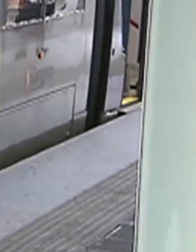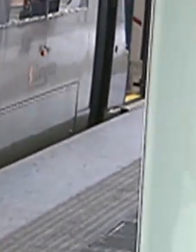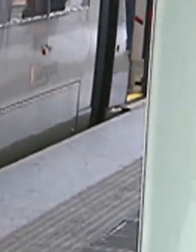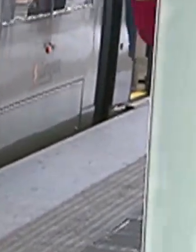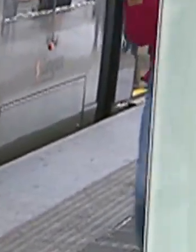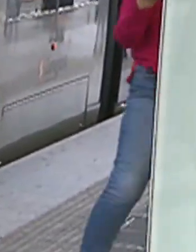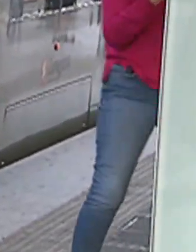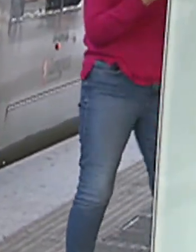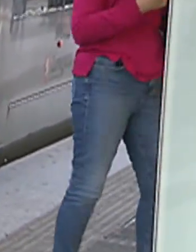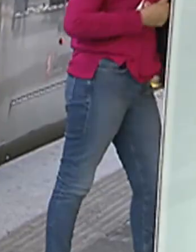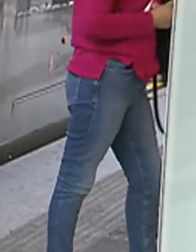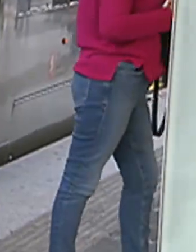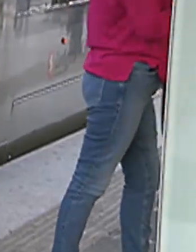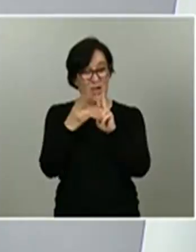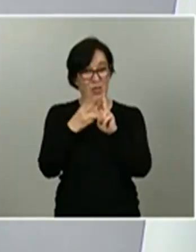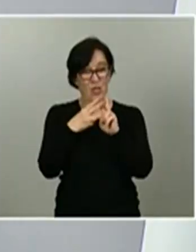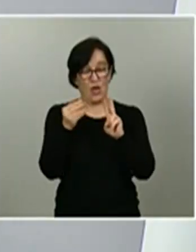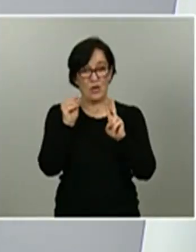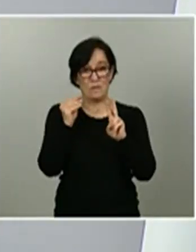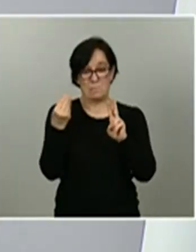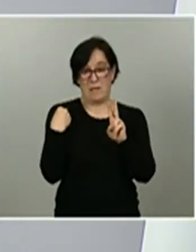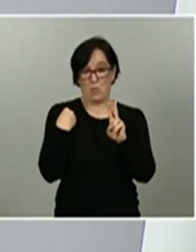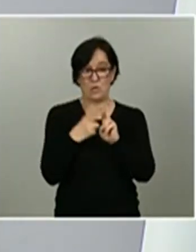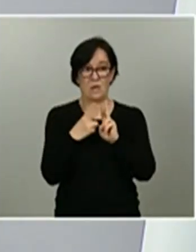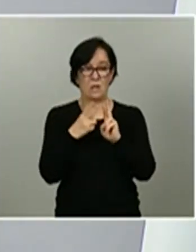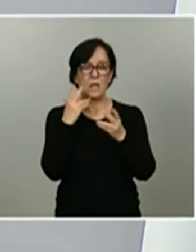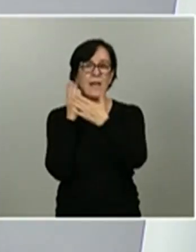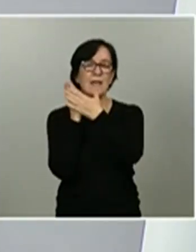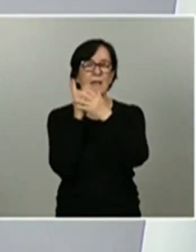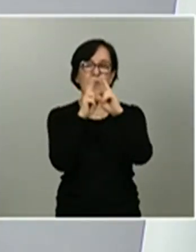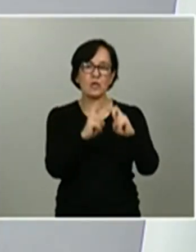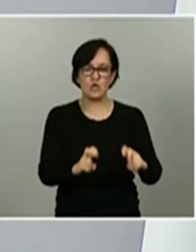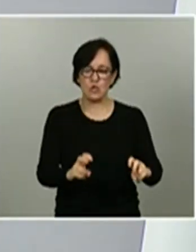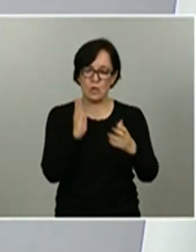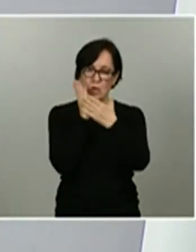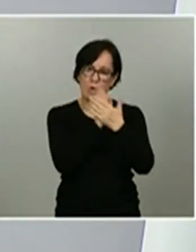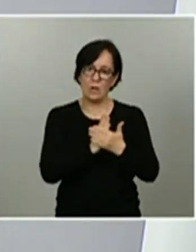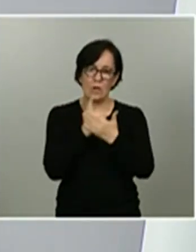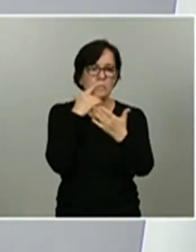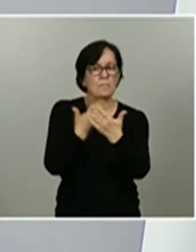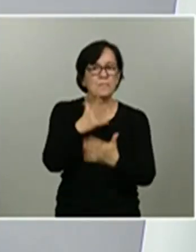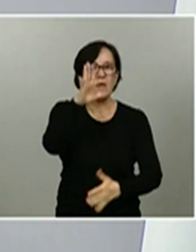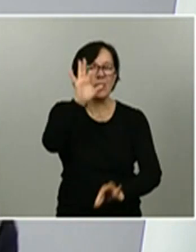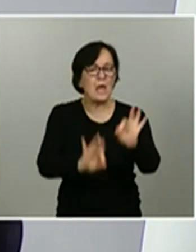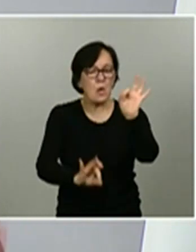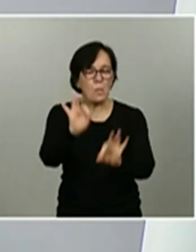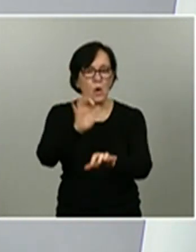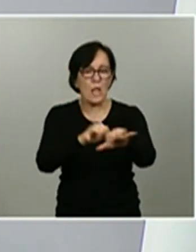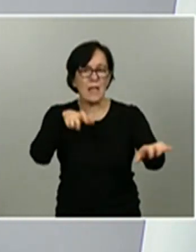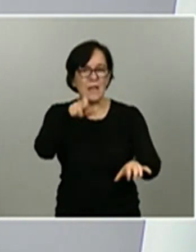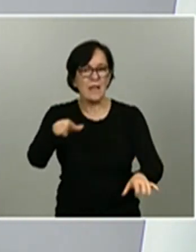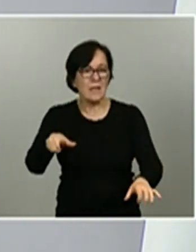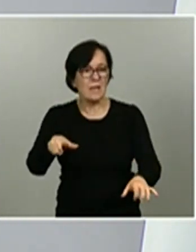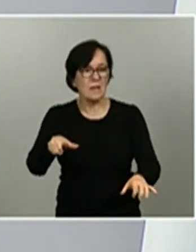avance del virus a falta de una vacuna. El estudio lo que hace es constatar que un 5% de la población española a nivel